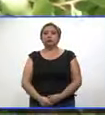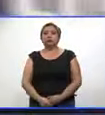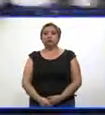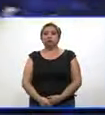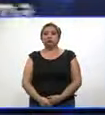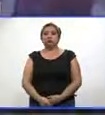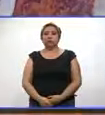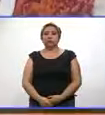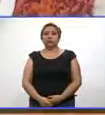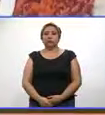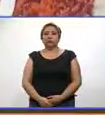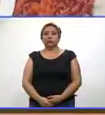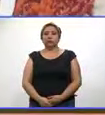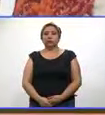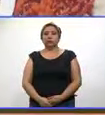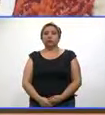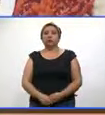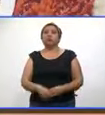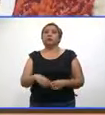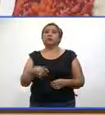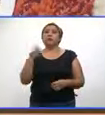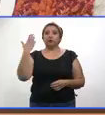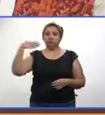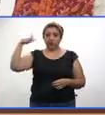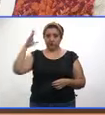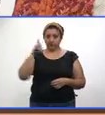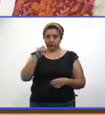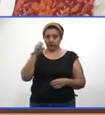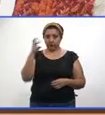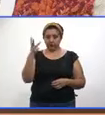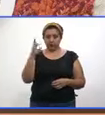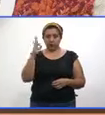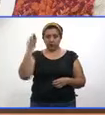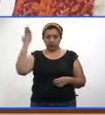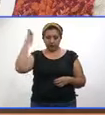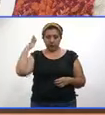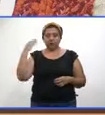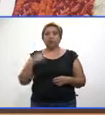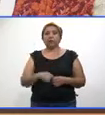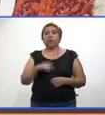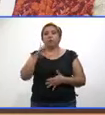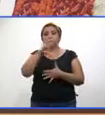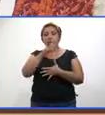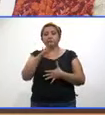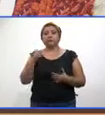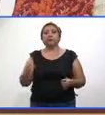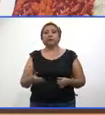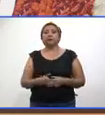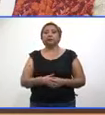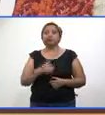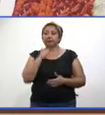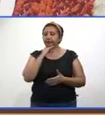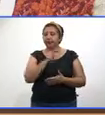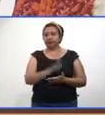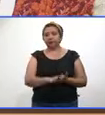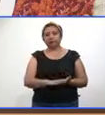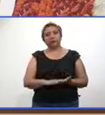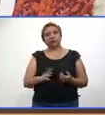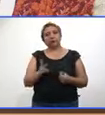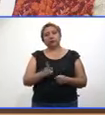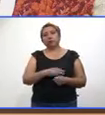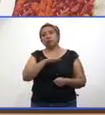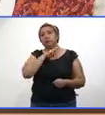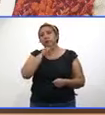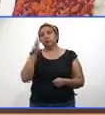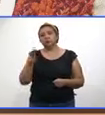informa. El pasado 23 de febrero en el fraccionamiento Las Américas, lamentablemente sucedió el